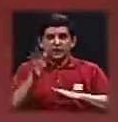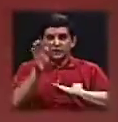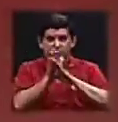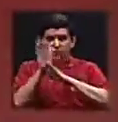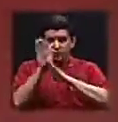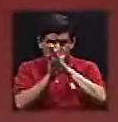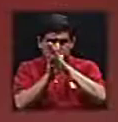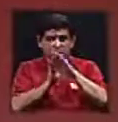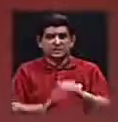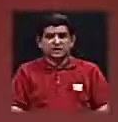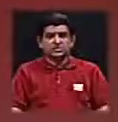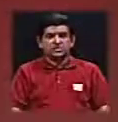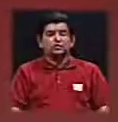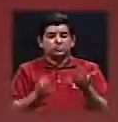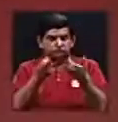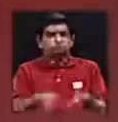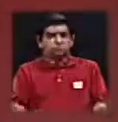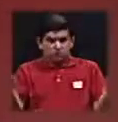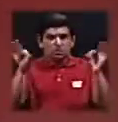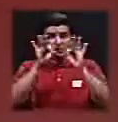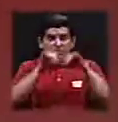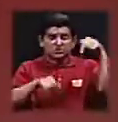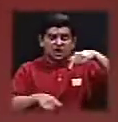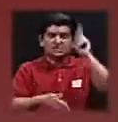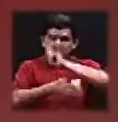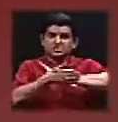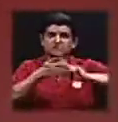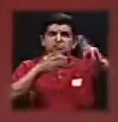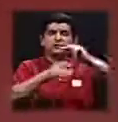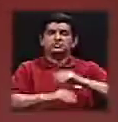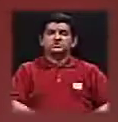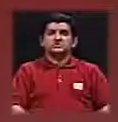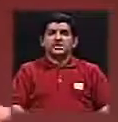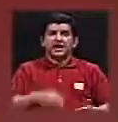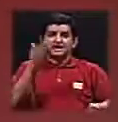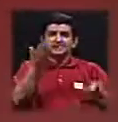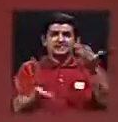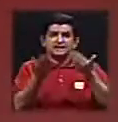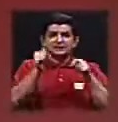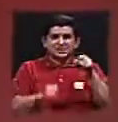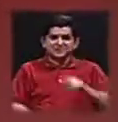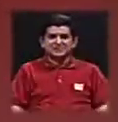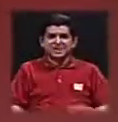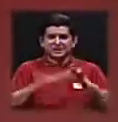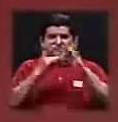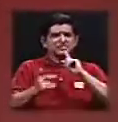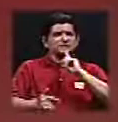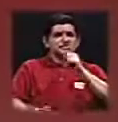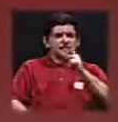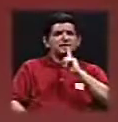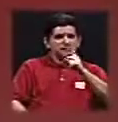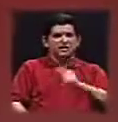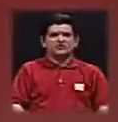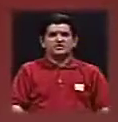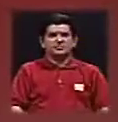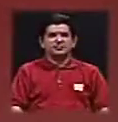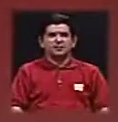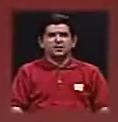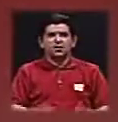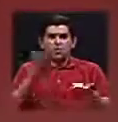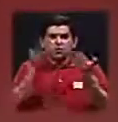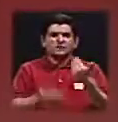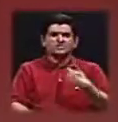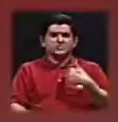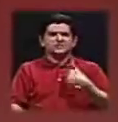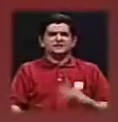desarrollo bastante importante en nuestra universidad. Quizás estas especialidades que usted ha mencionado son especialidades que consumen